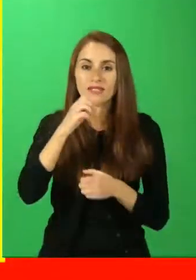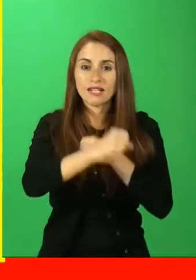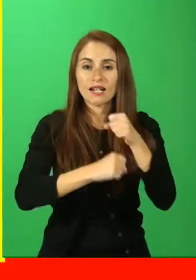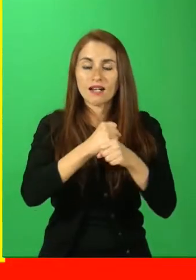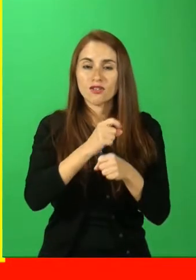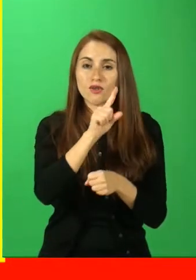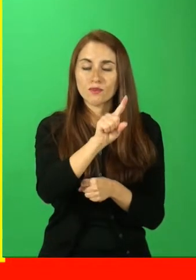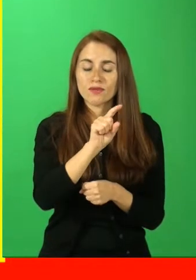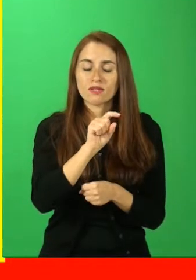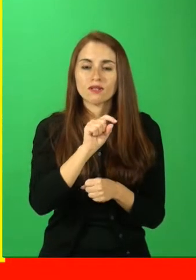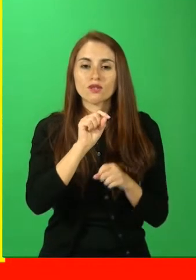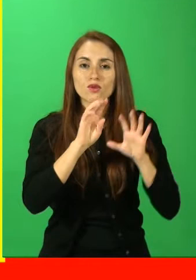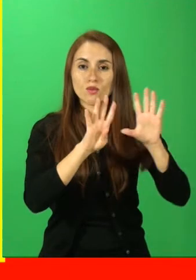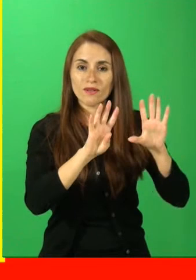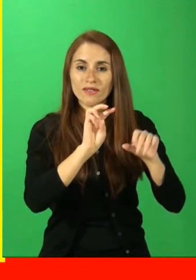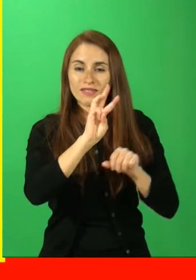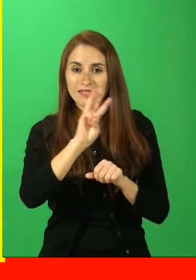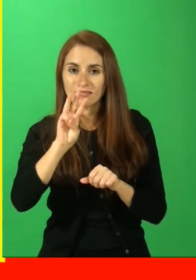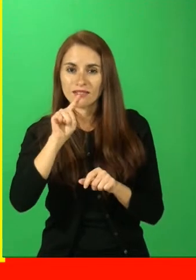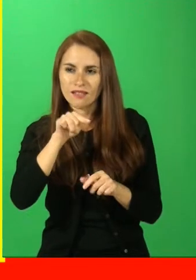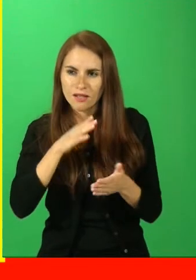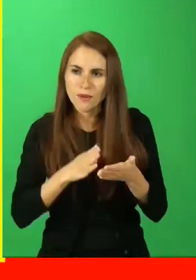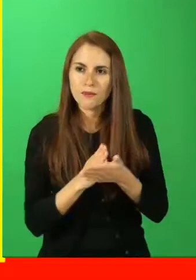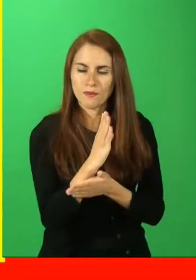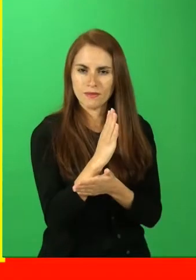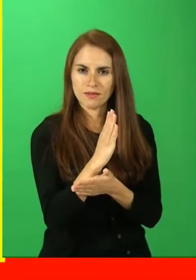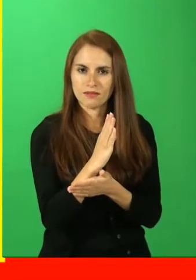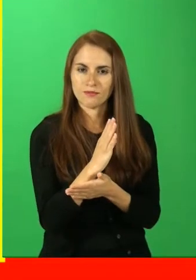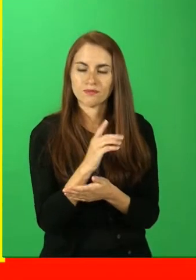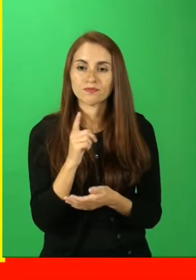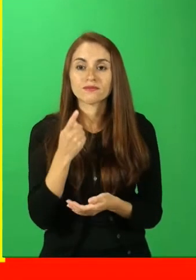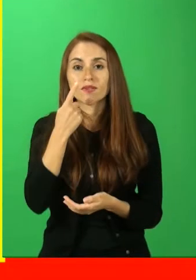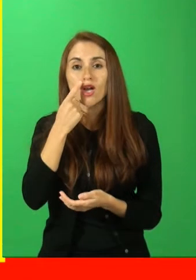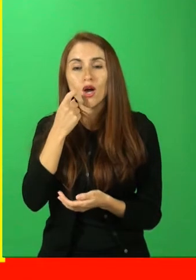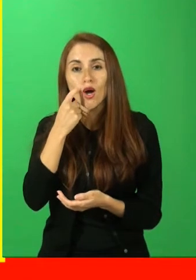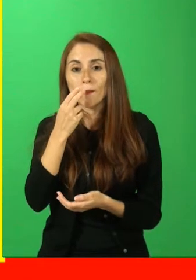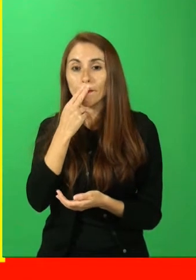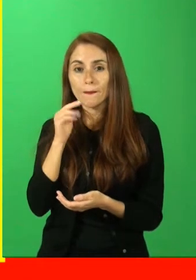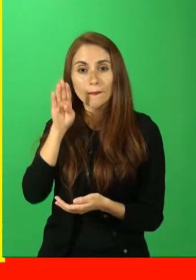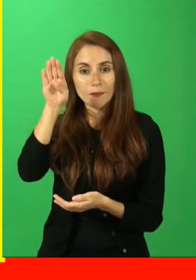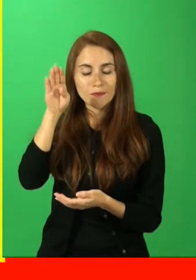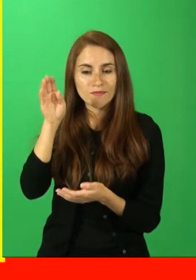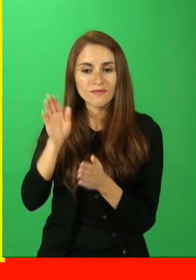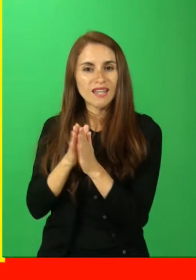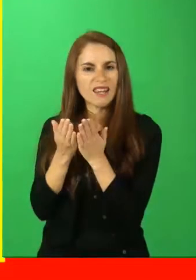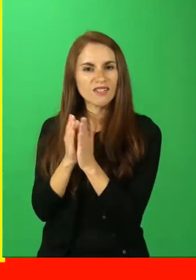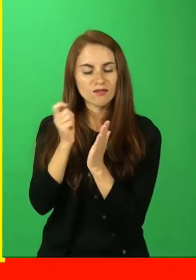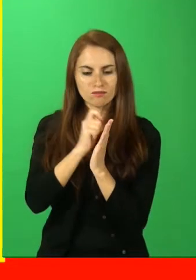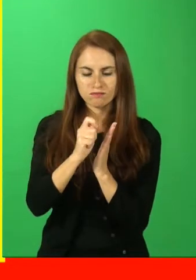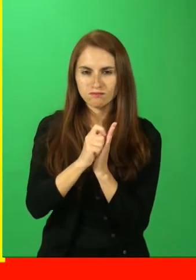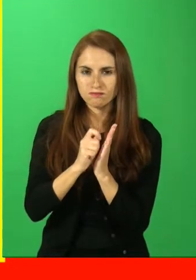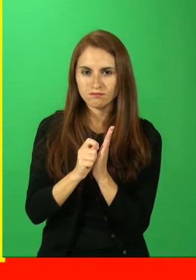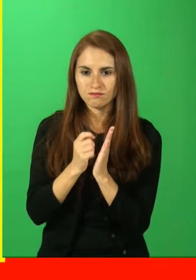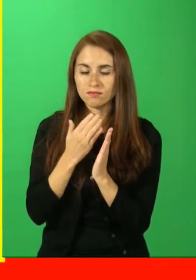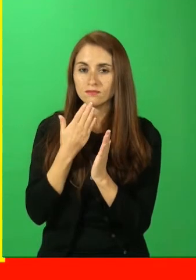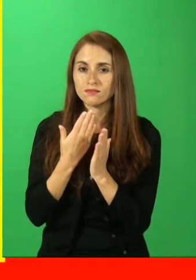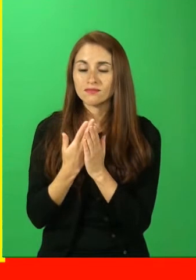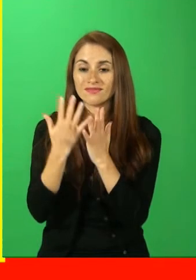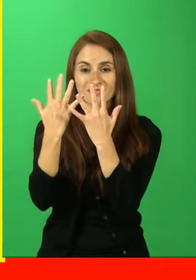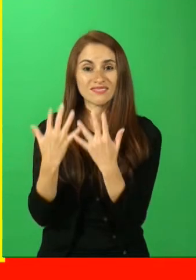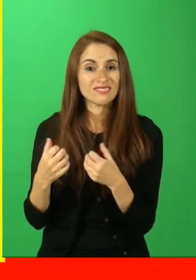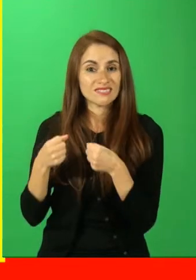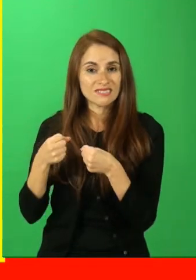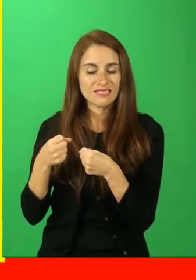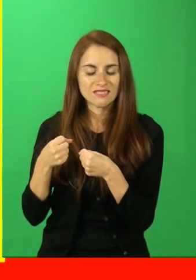33. Un detalle, Hitler escribe un libro cuando pasa algunos meses encarcelado por hacer un intento